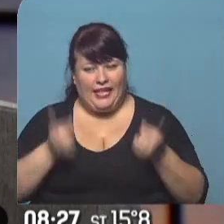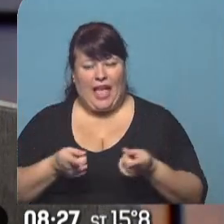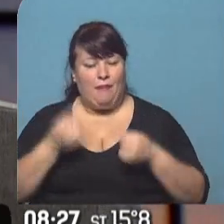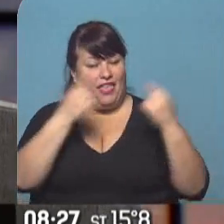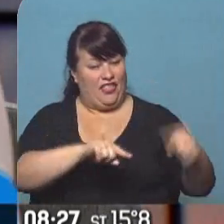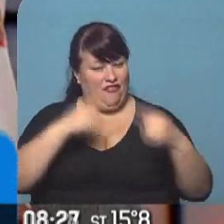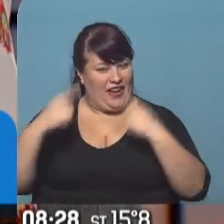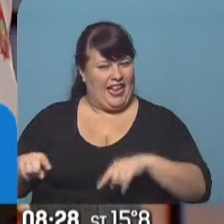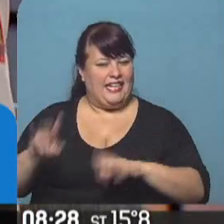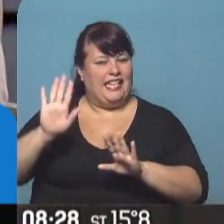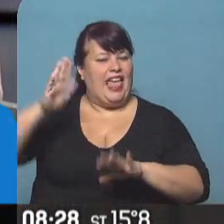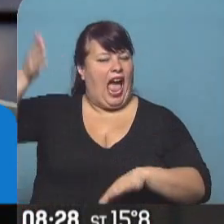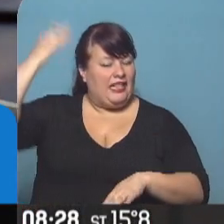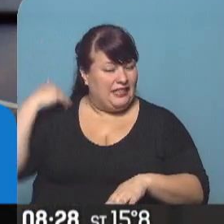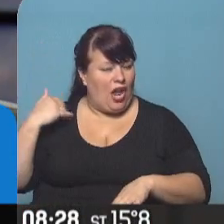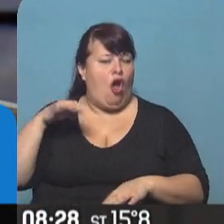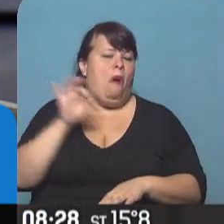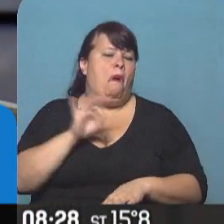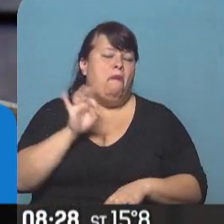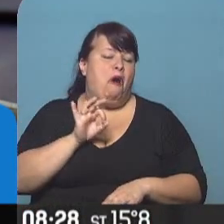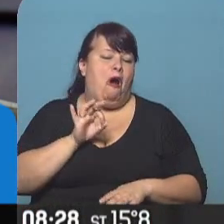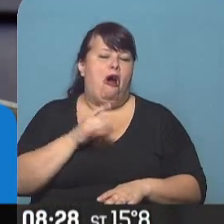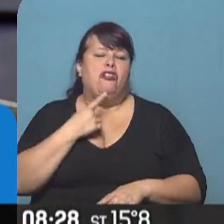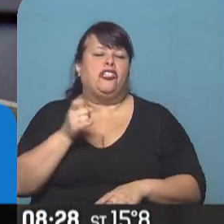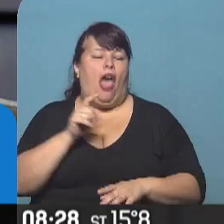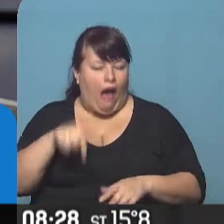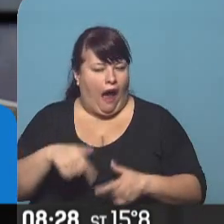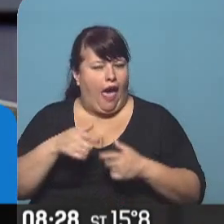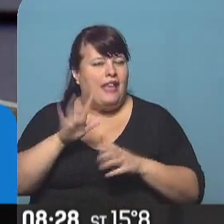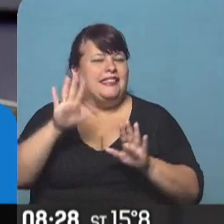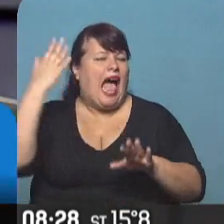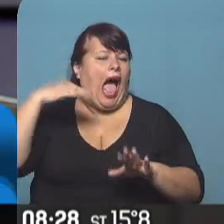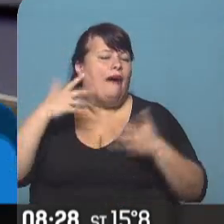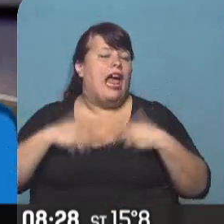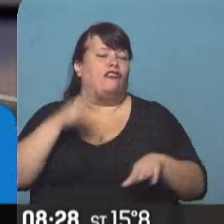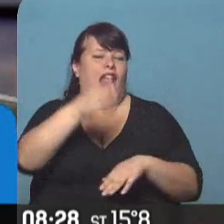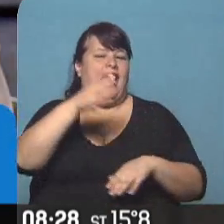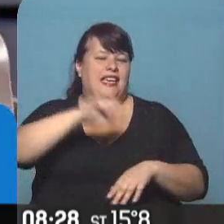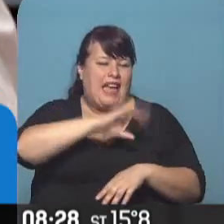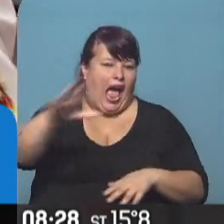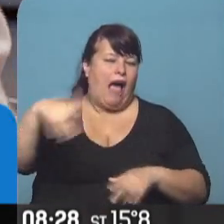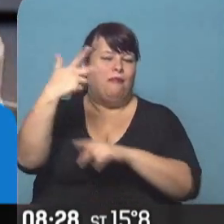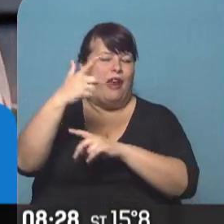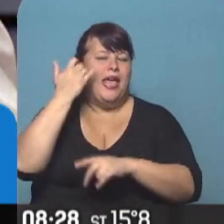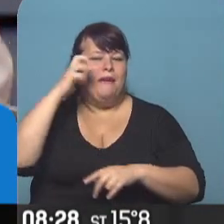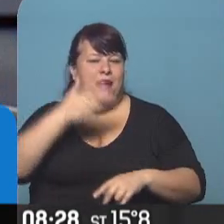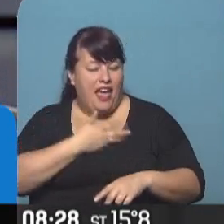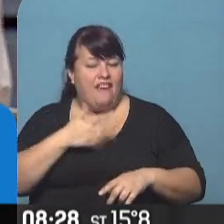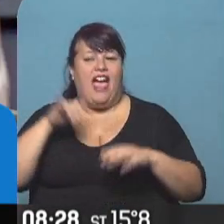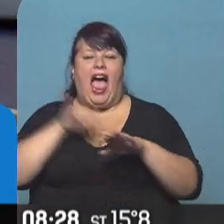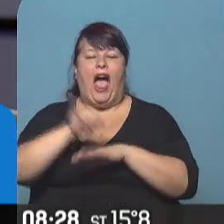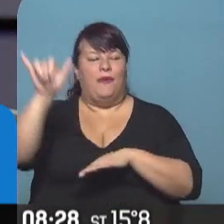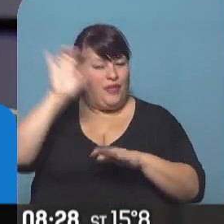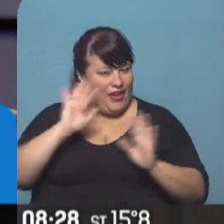diferencia de lo que venía siendo antes o uno no lo notaba y ya estaba ese verde que tal vez se ve los campos los molinos que la